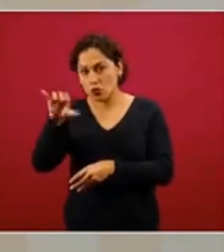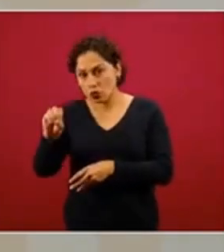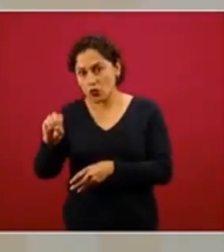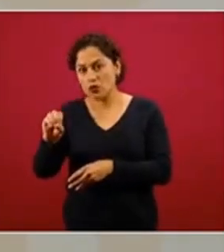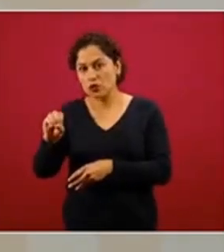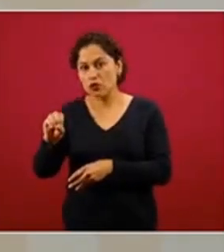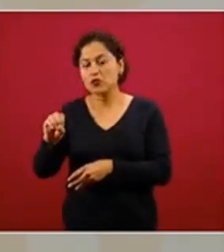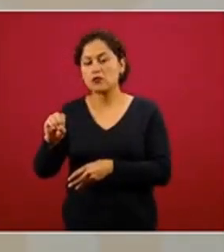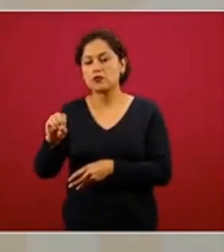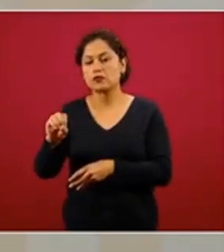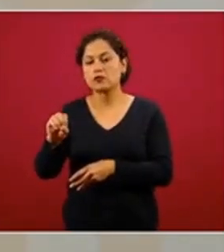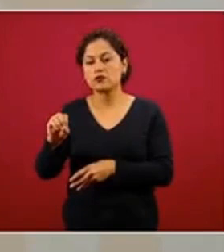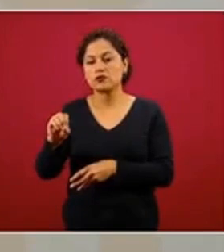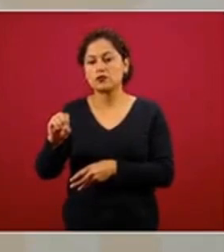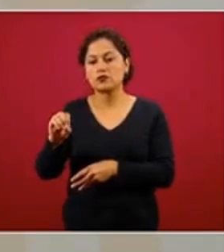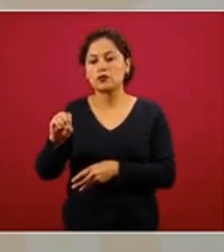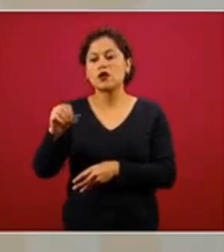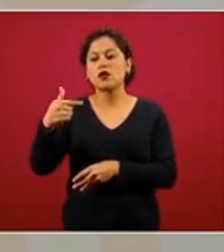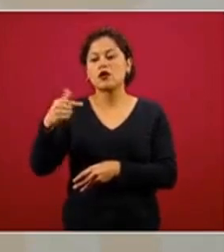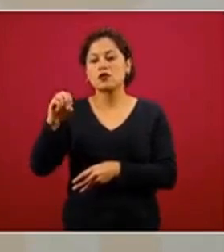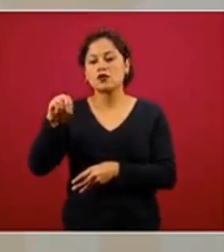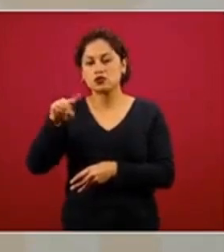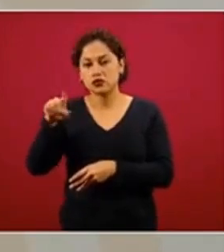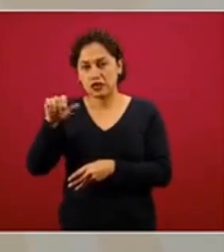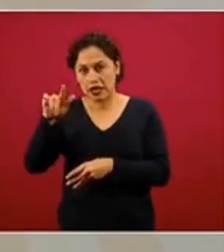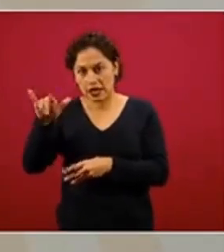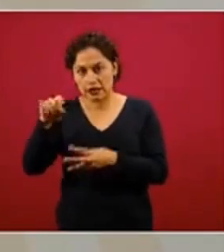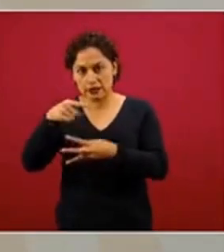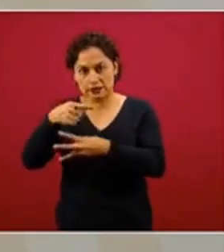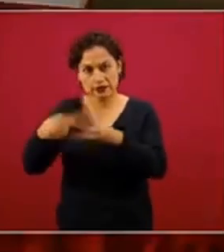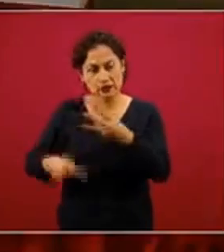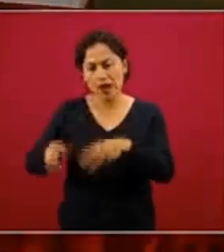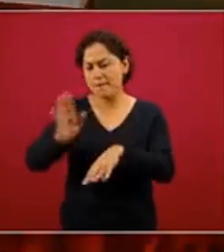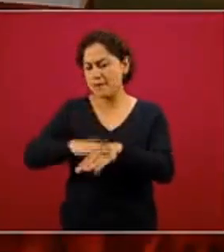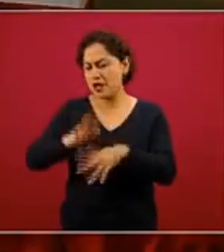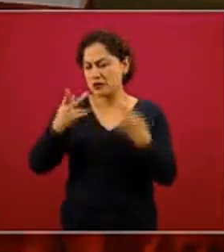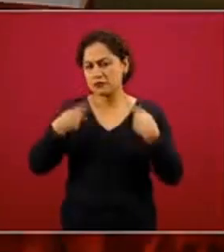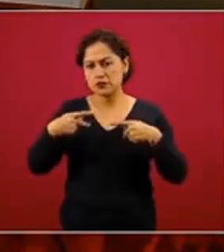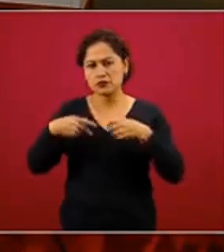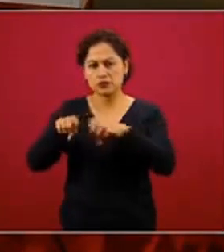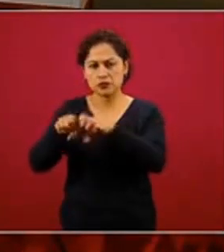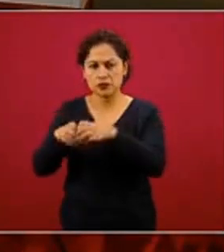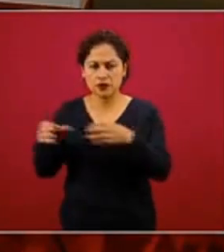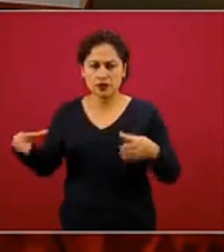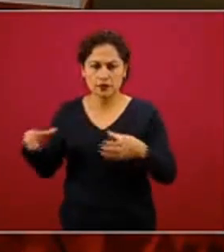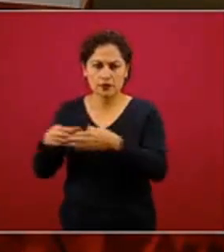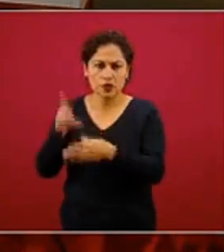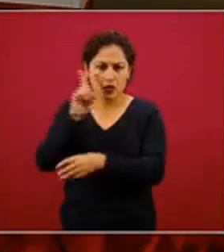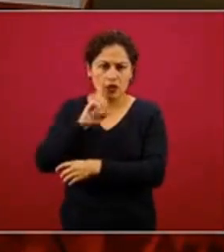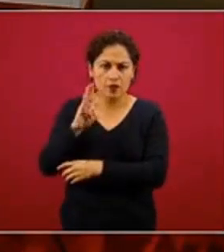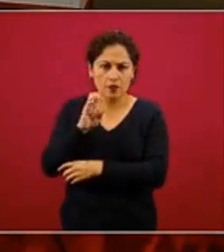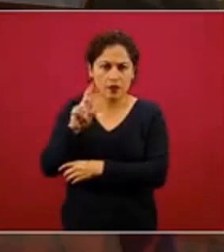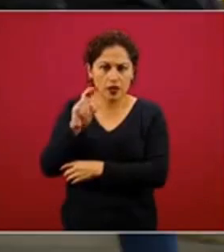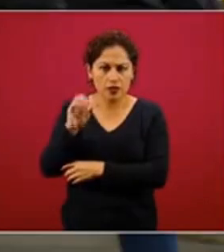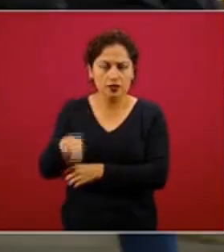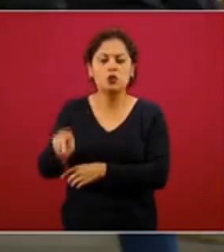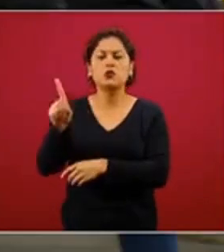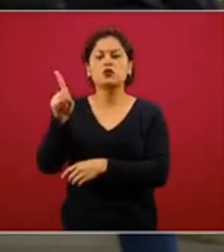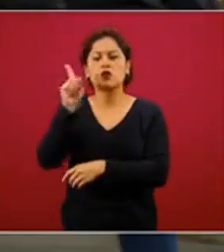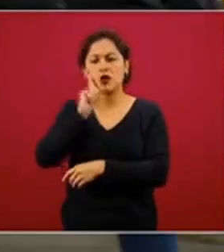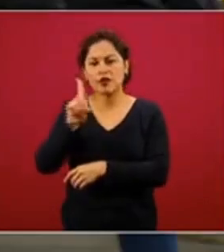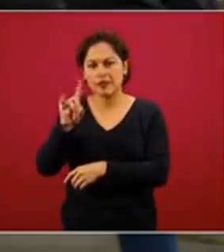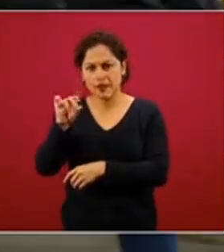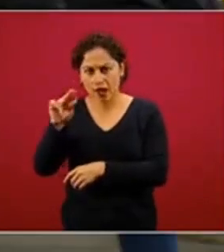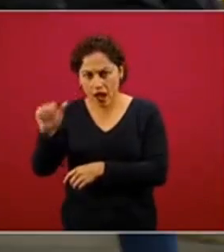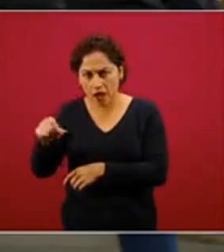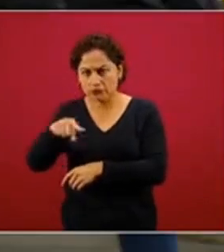Jorge Julio González Olvera, entre otros varios, Evalinda Barrón, Diana Tejadilla, etcétera. Yo creo que